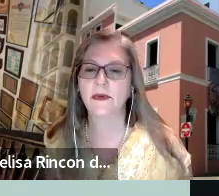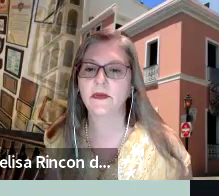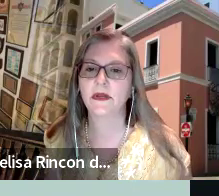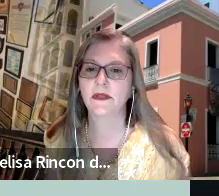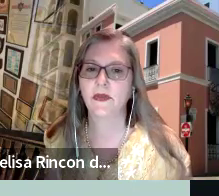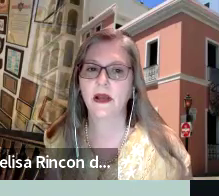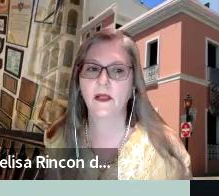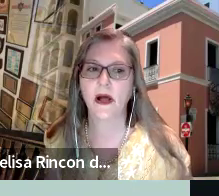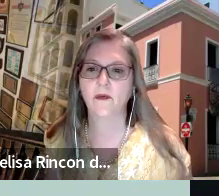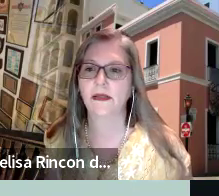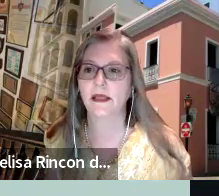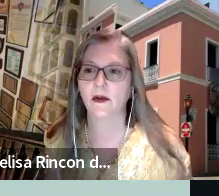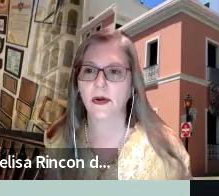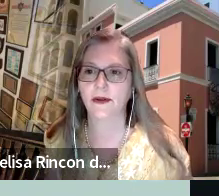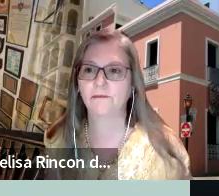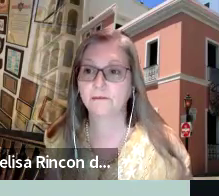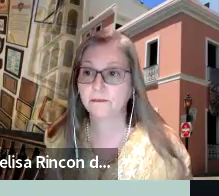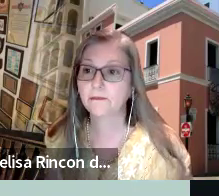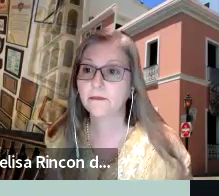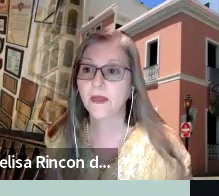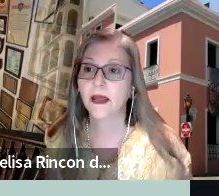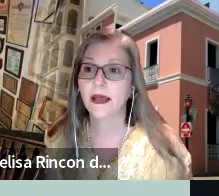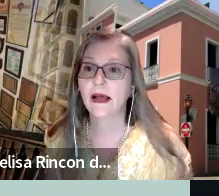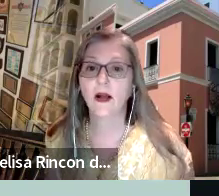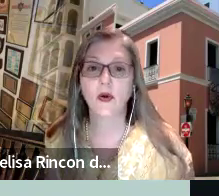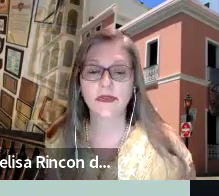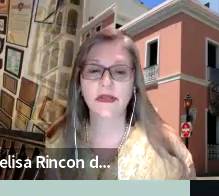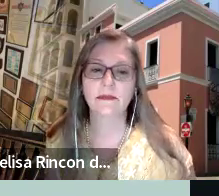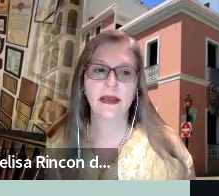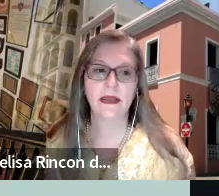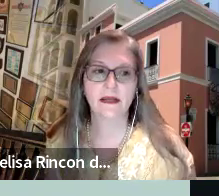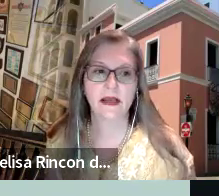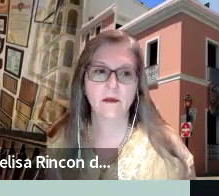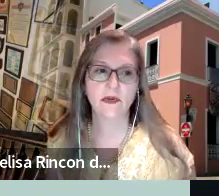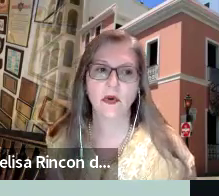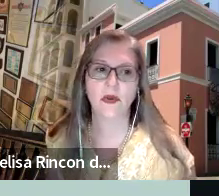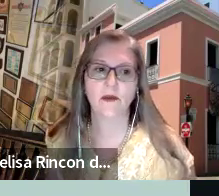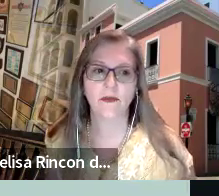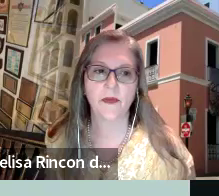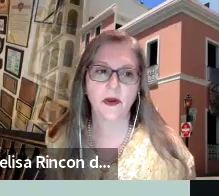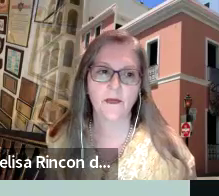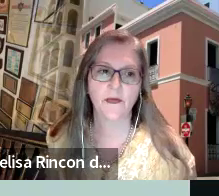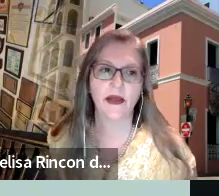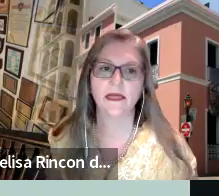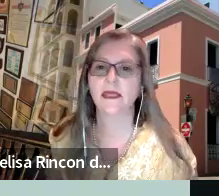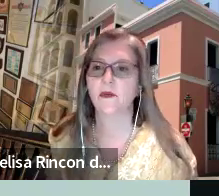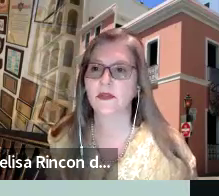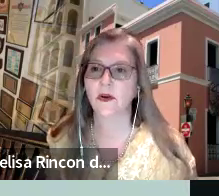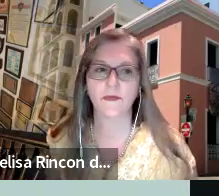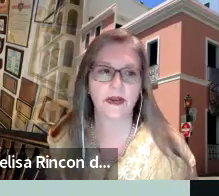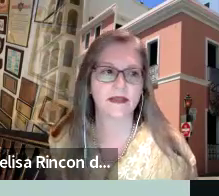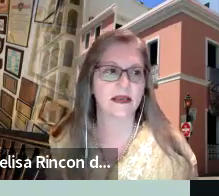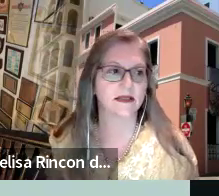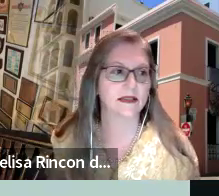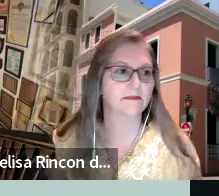para recibir su certificado a vuelta de correo. Como siempre, iniciamos con una breve biografía de